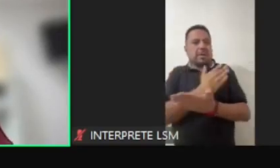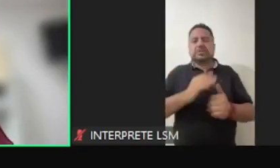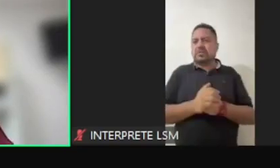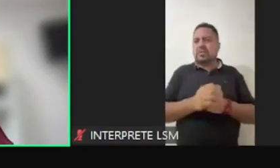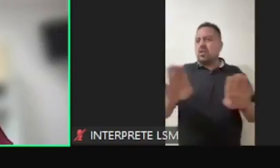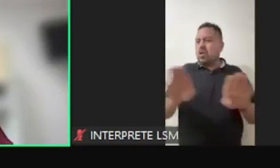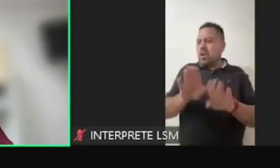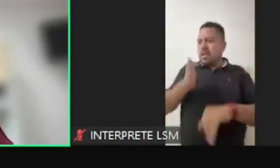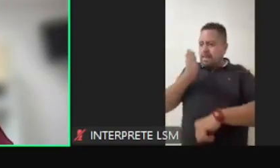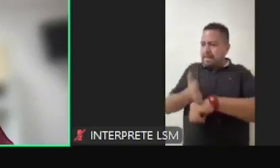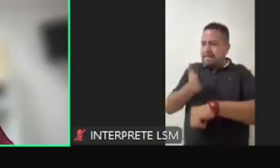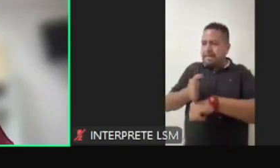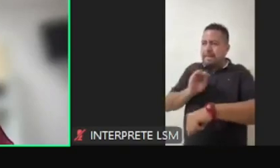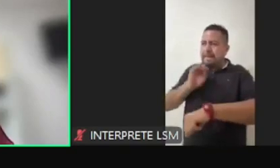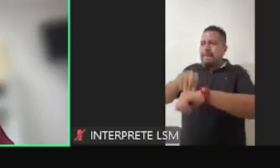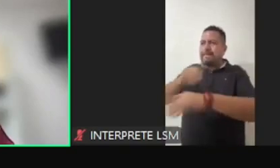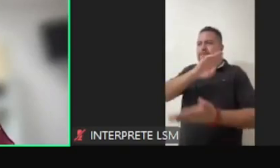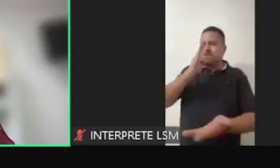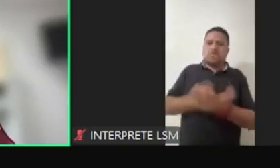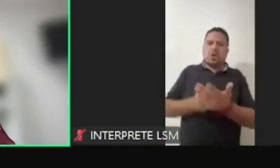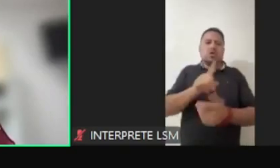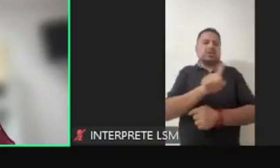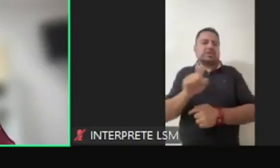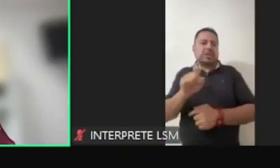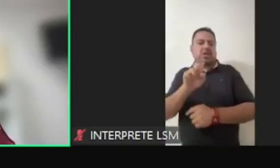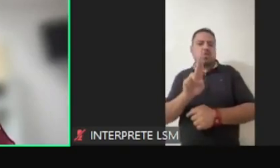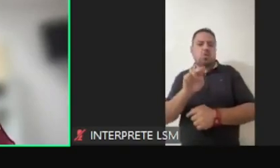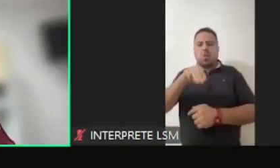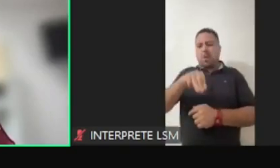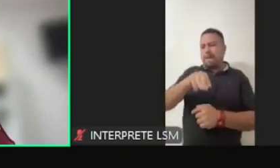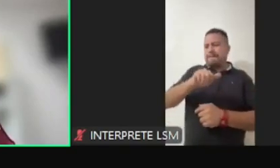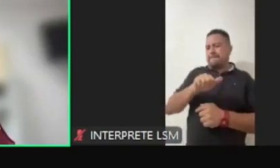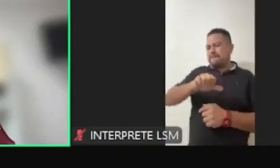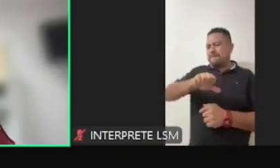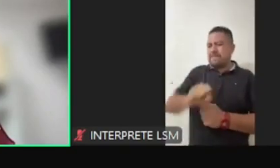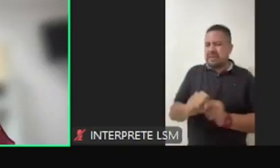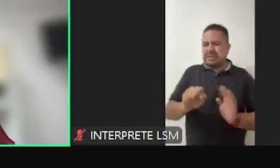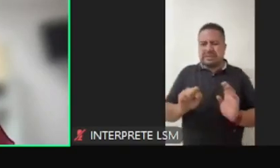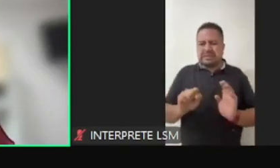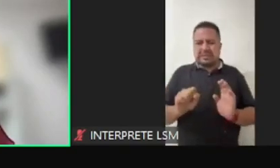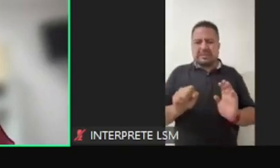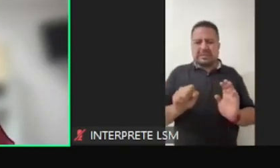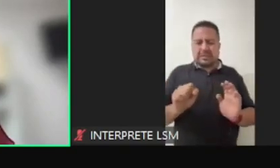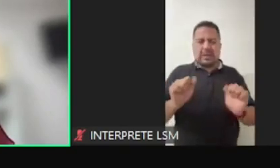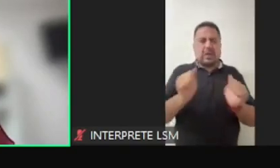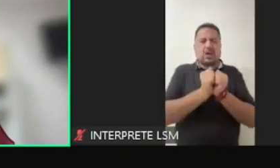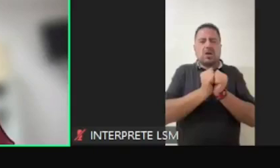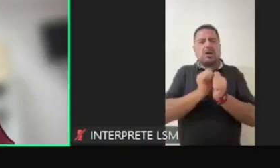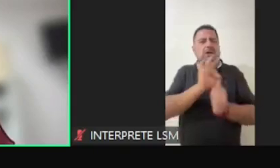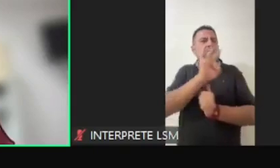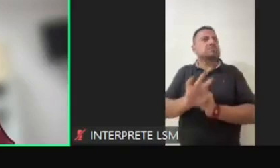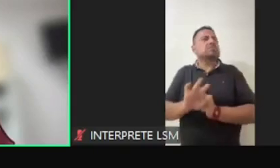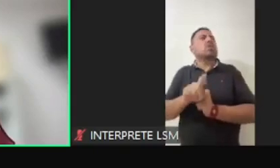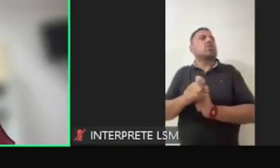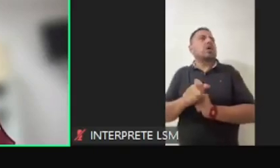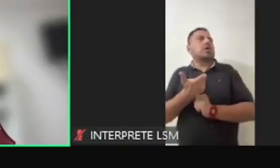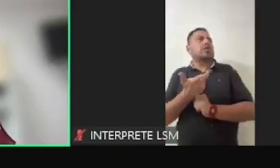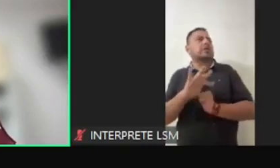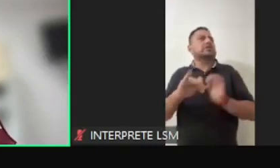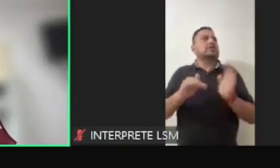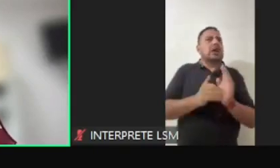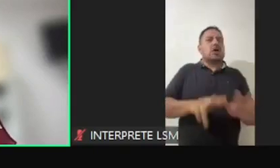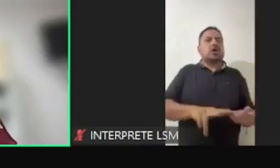sanciona impone una multa de 100 veces el valor de la unidad de medida y actualización equivalente a la cantidad de